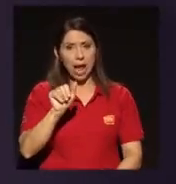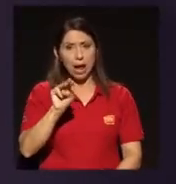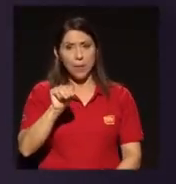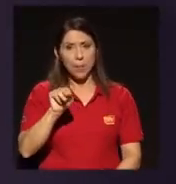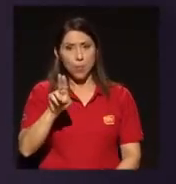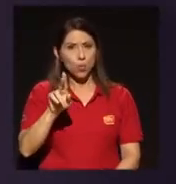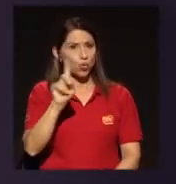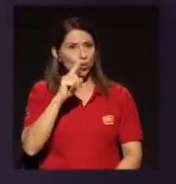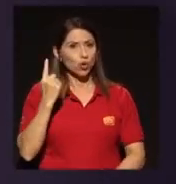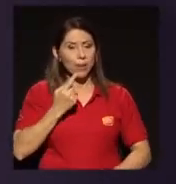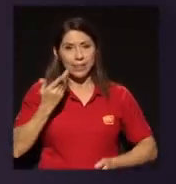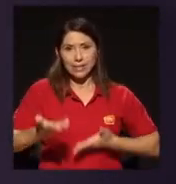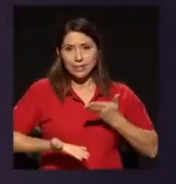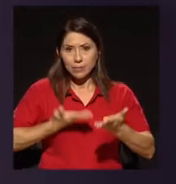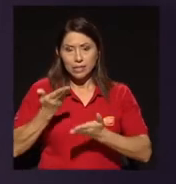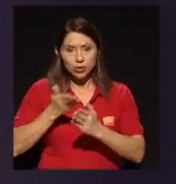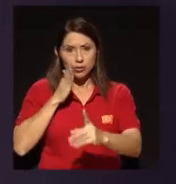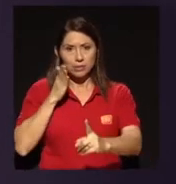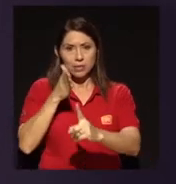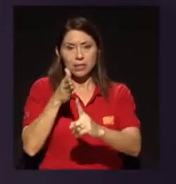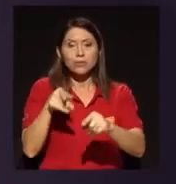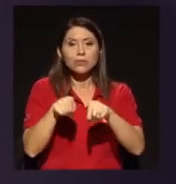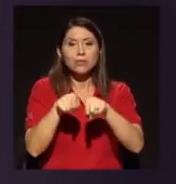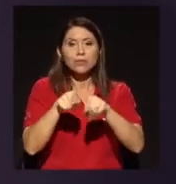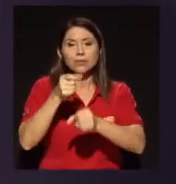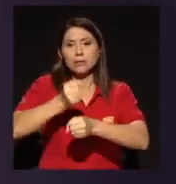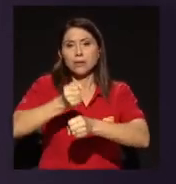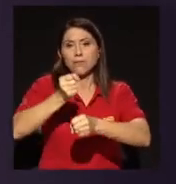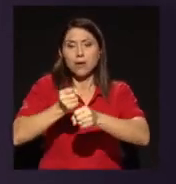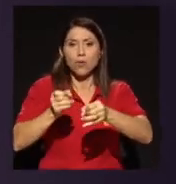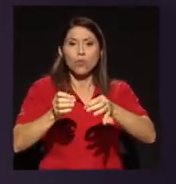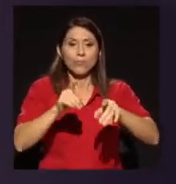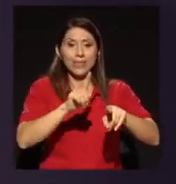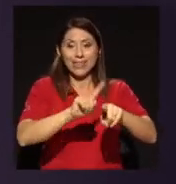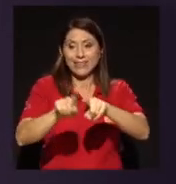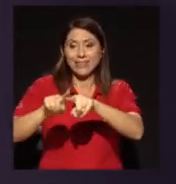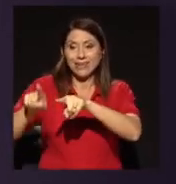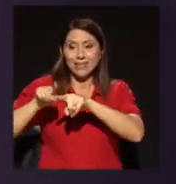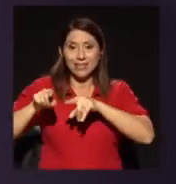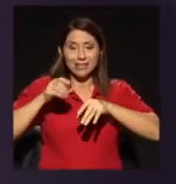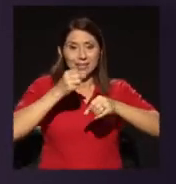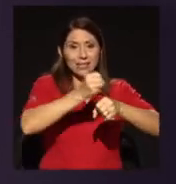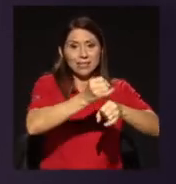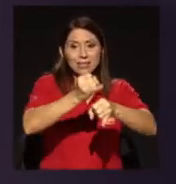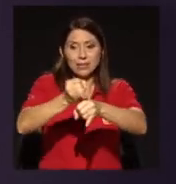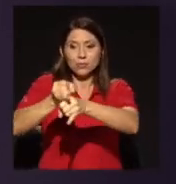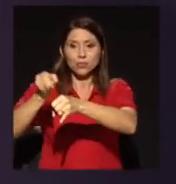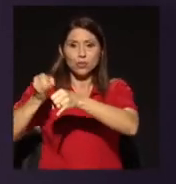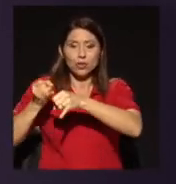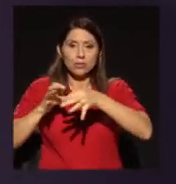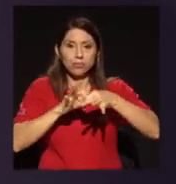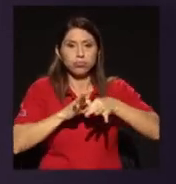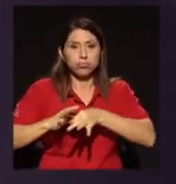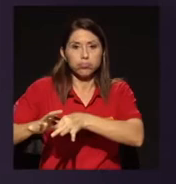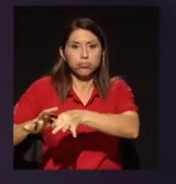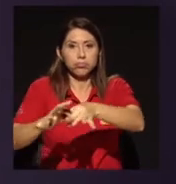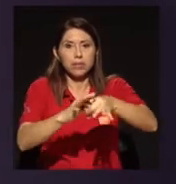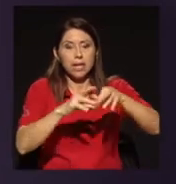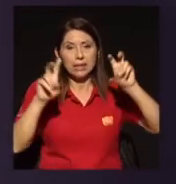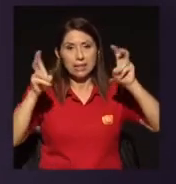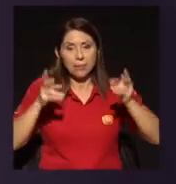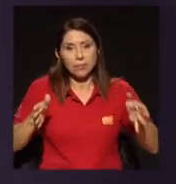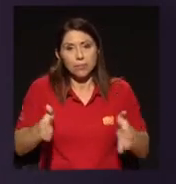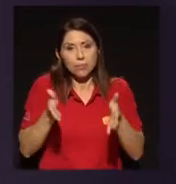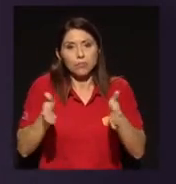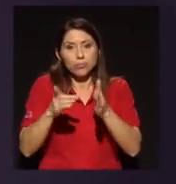dar servicios directos, sino es el trabajo y coordinación interinstitucional en el tema de promoción de derechos de las mujeres.